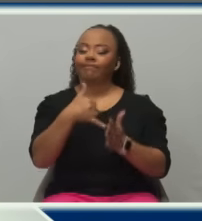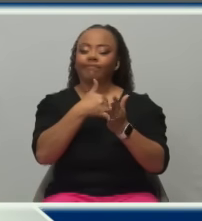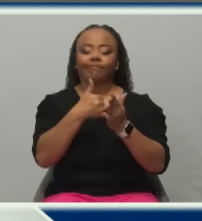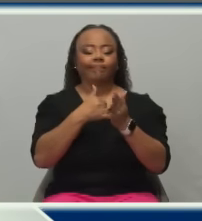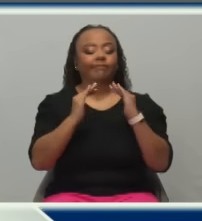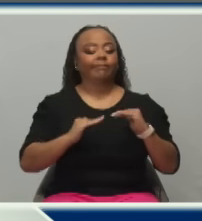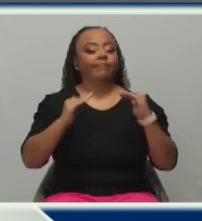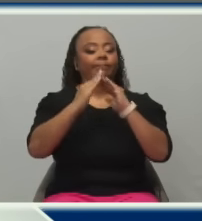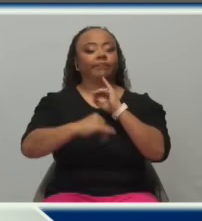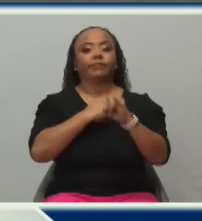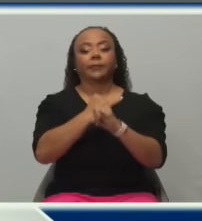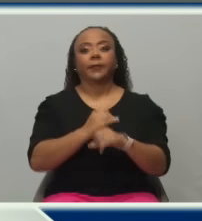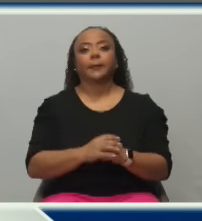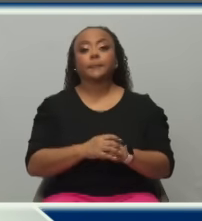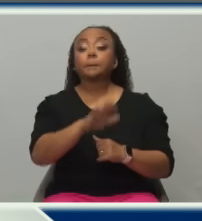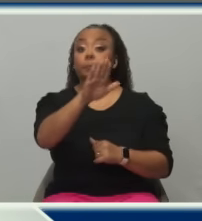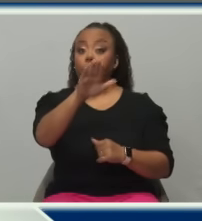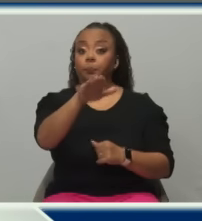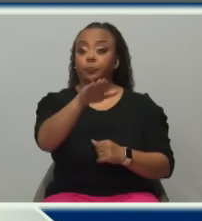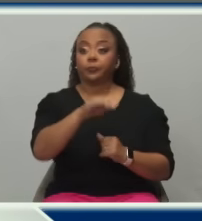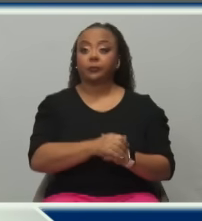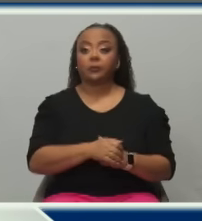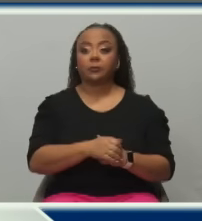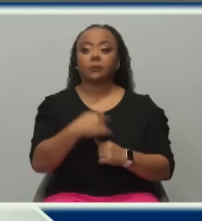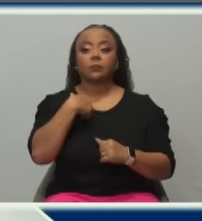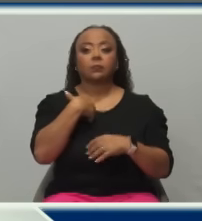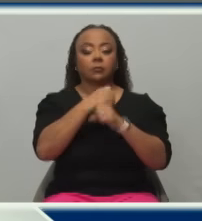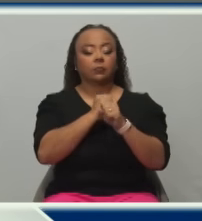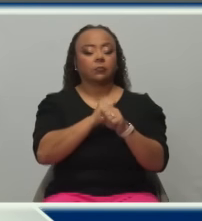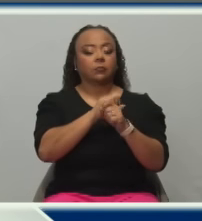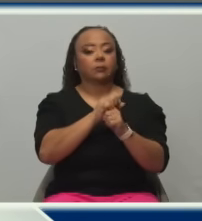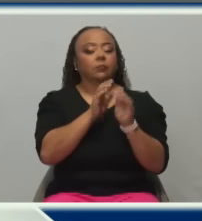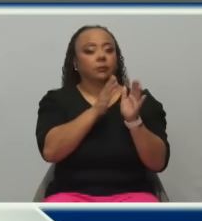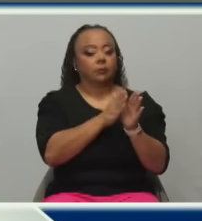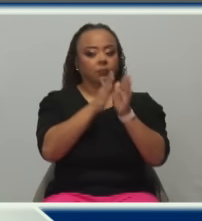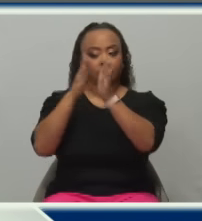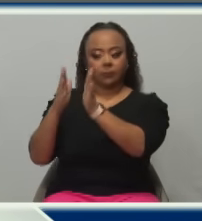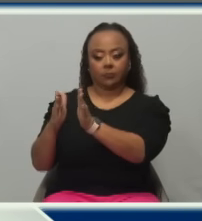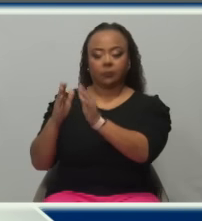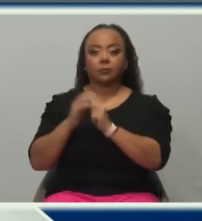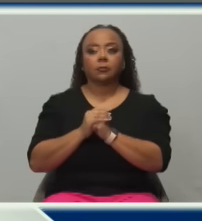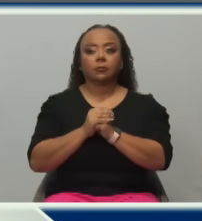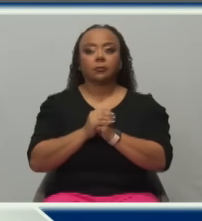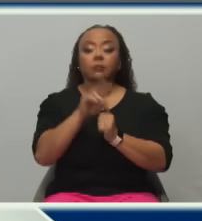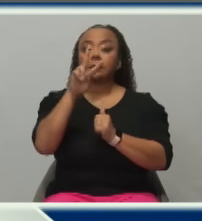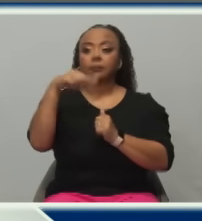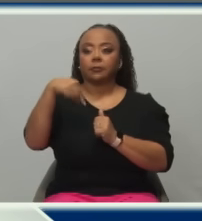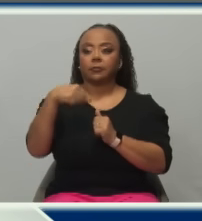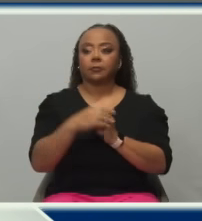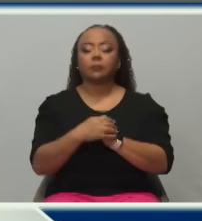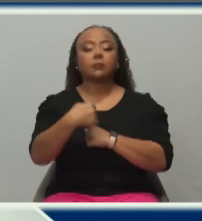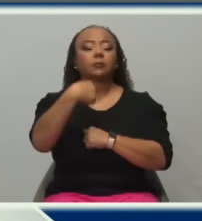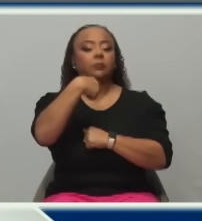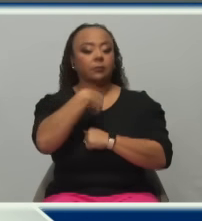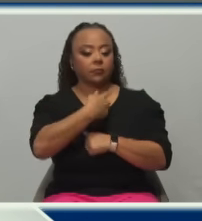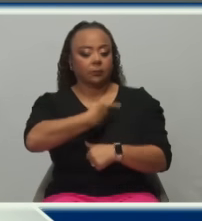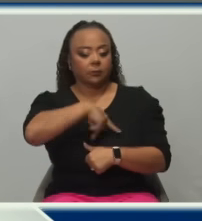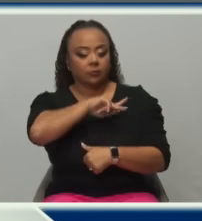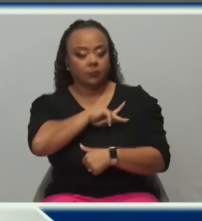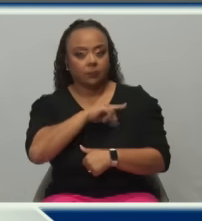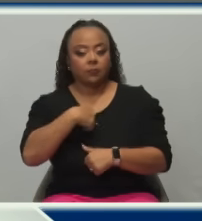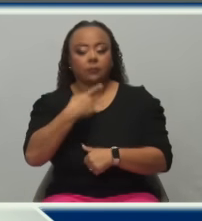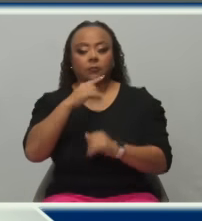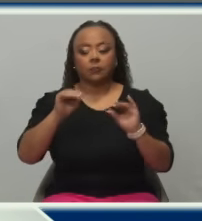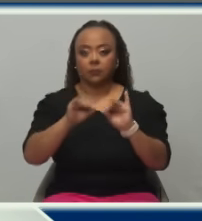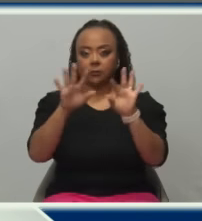nivel internacional ojo con esto aquí hago punto y aparte figura de Vladimir Quesada yo en lo particular y hoy lo decía en